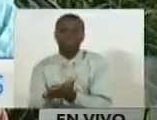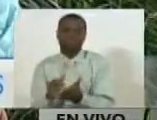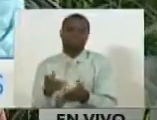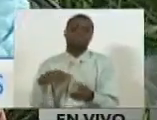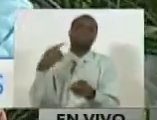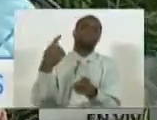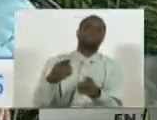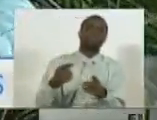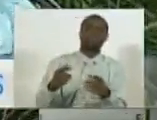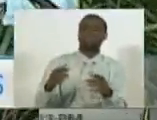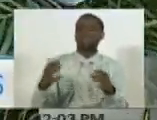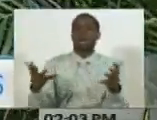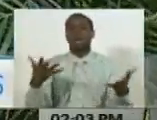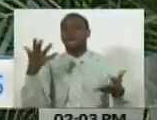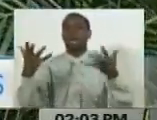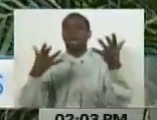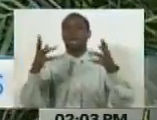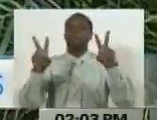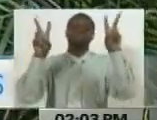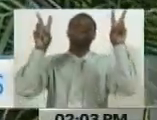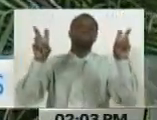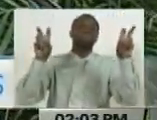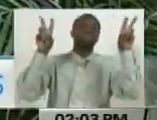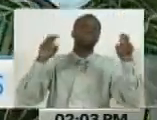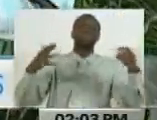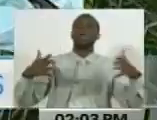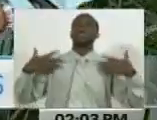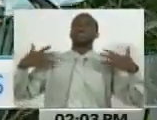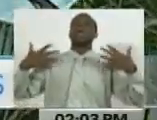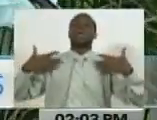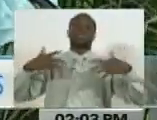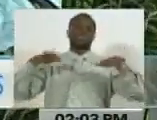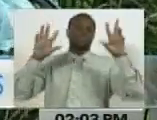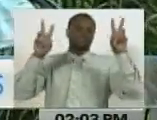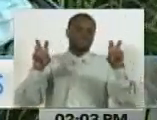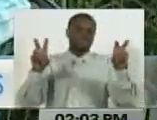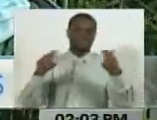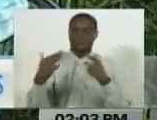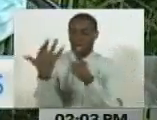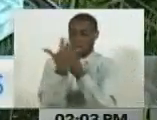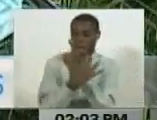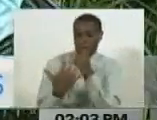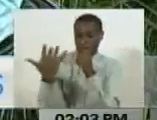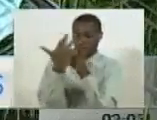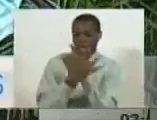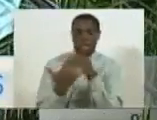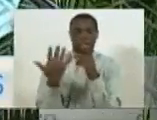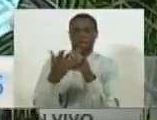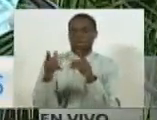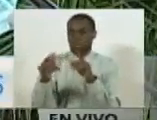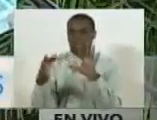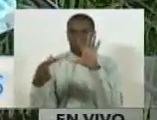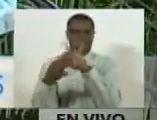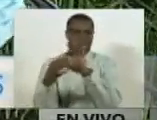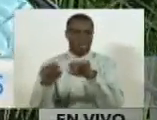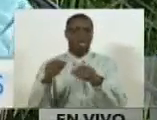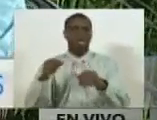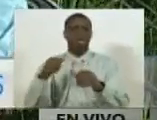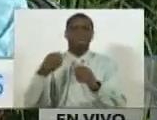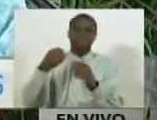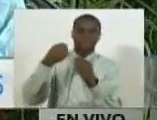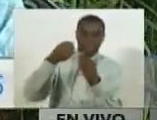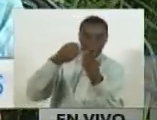del entretenimiento, entre comillas, del entretenimiento muy atractivo, vinculado a la violencia y otras cosas